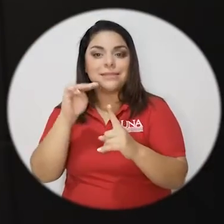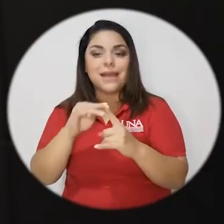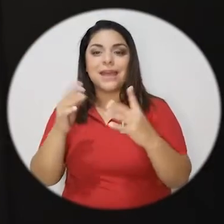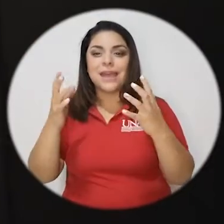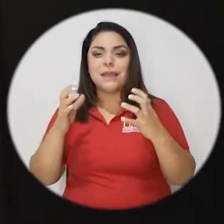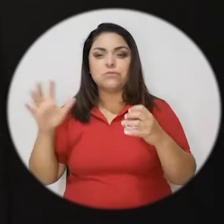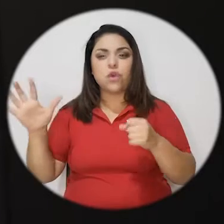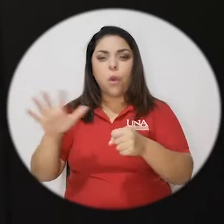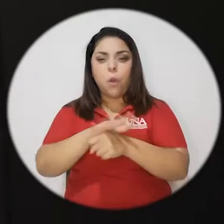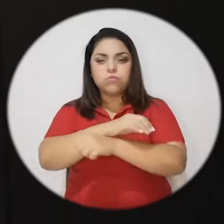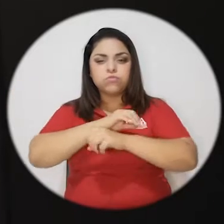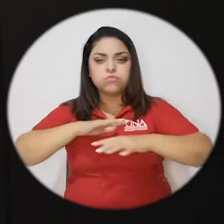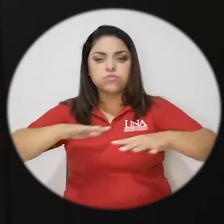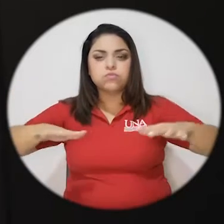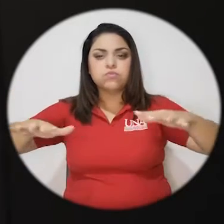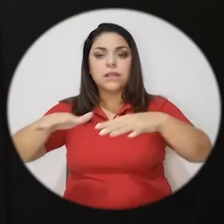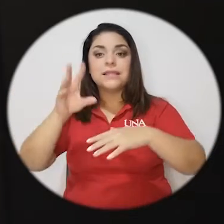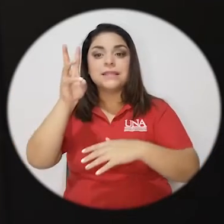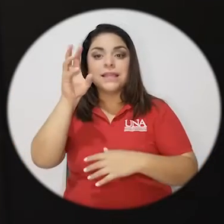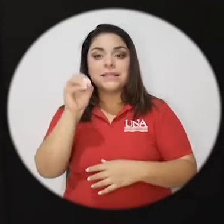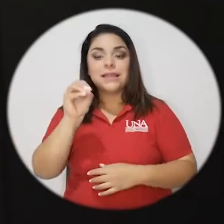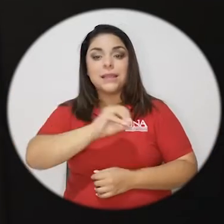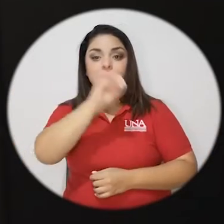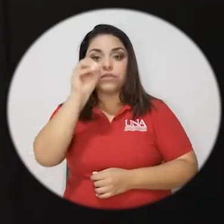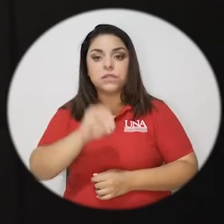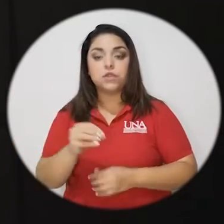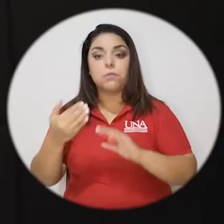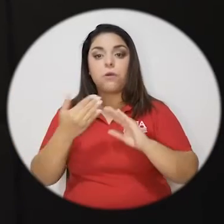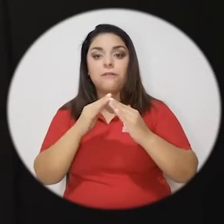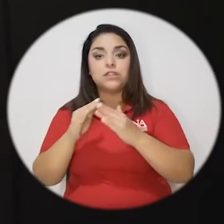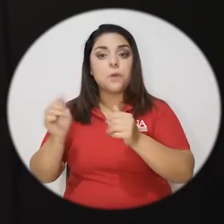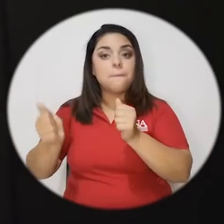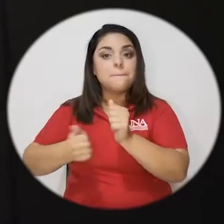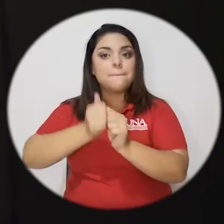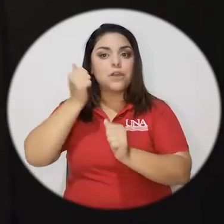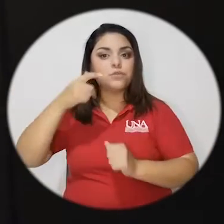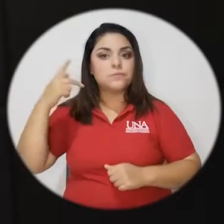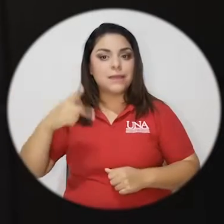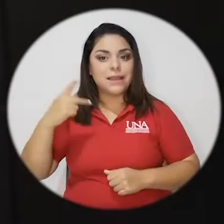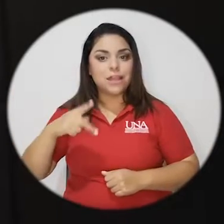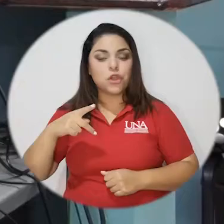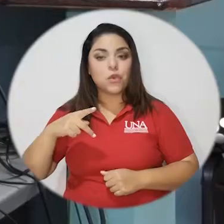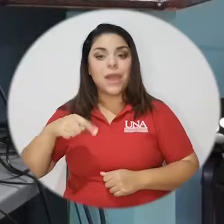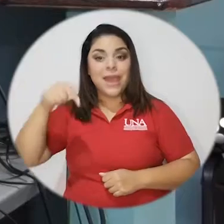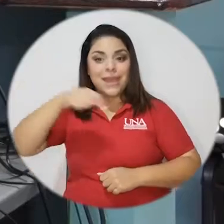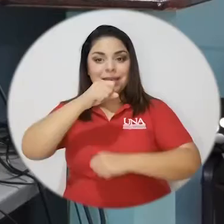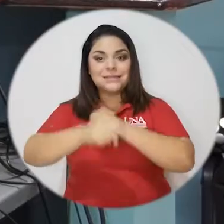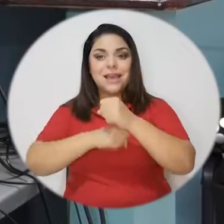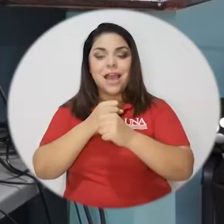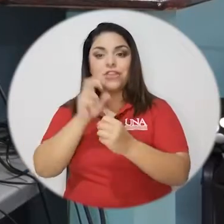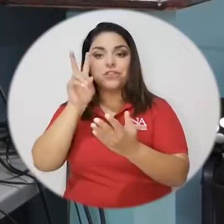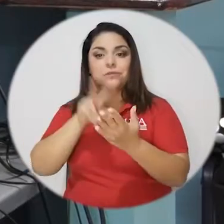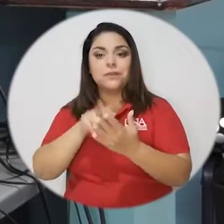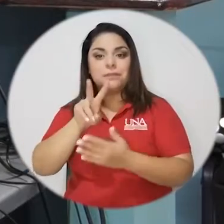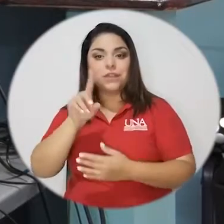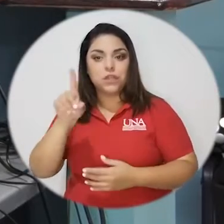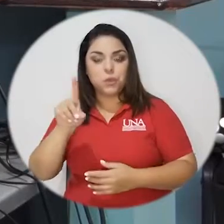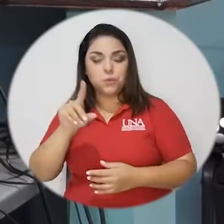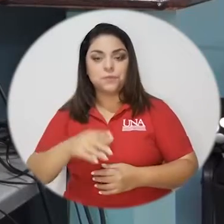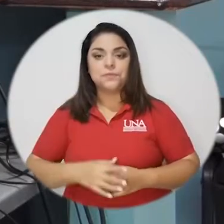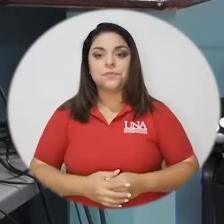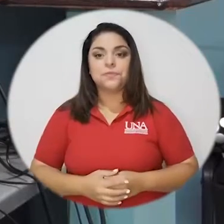meta de llegar a cubrir a cerca del 60% de la población de mayor riesgo durante lo que queda